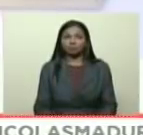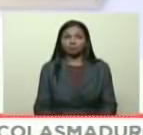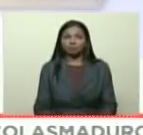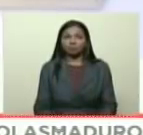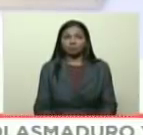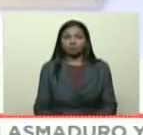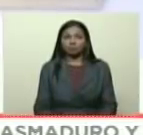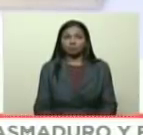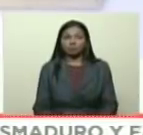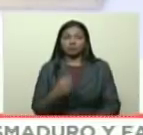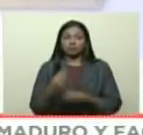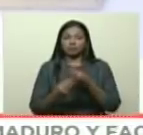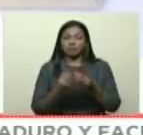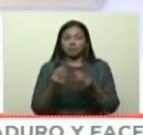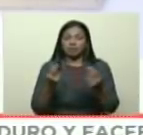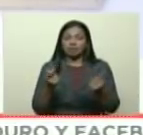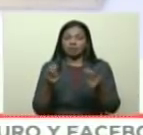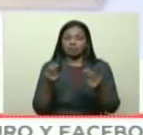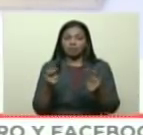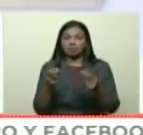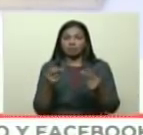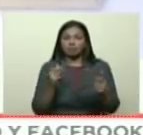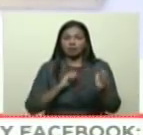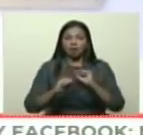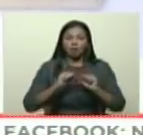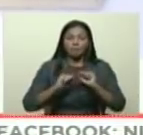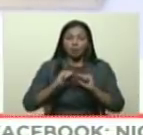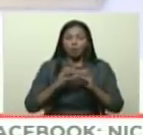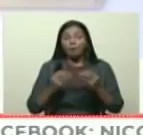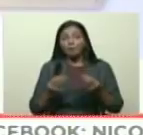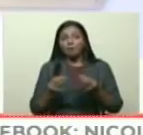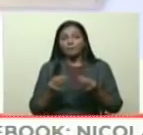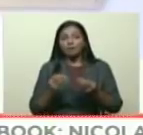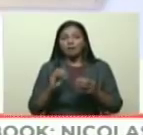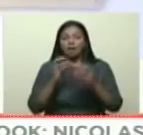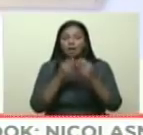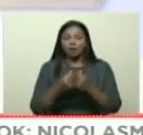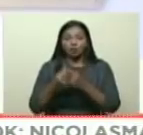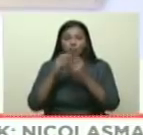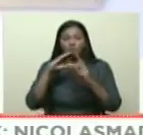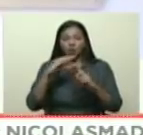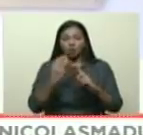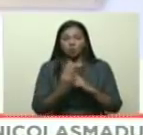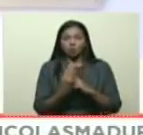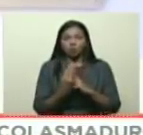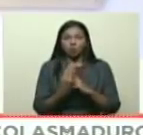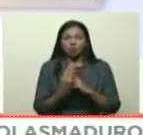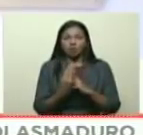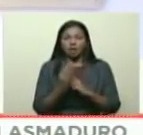crear y activar el motor económico cultural